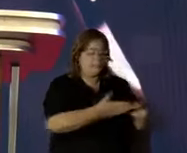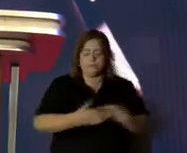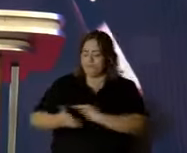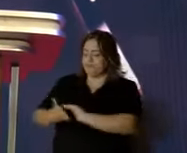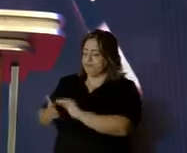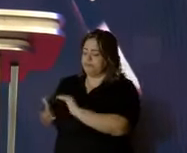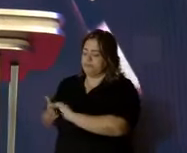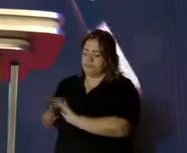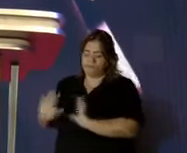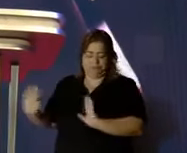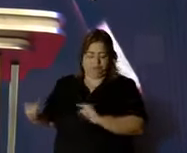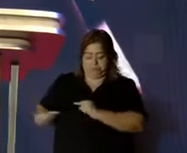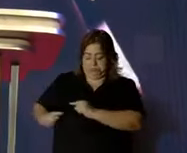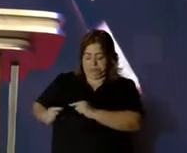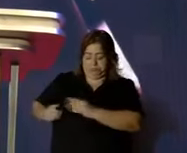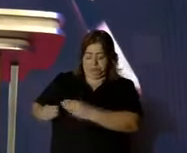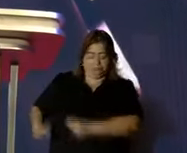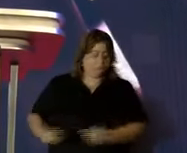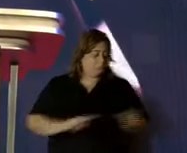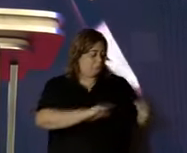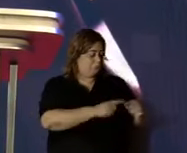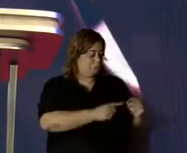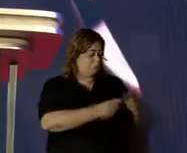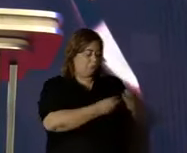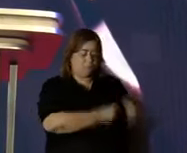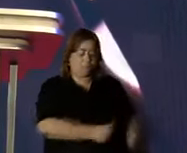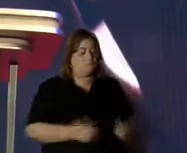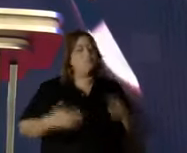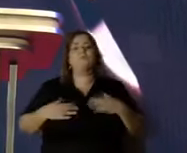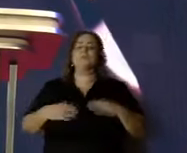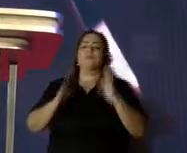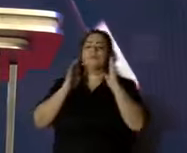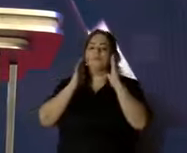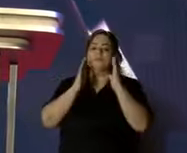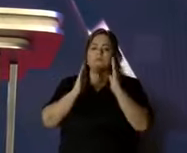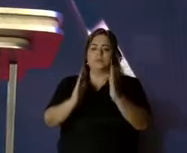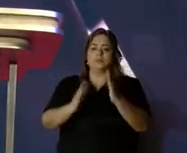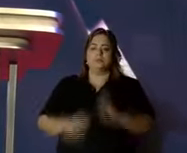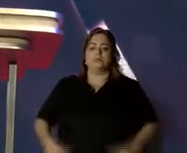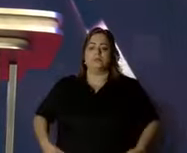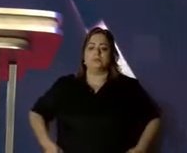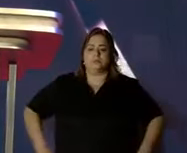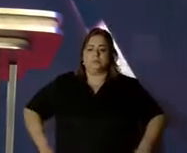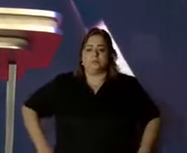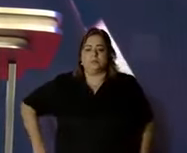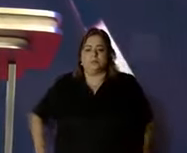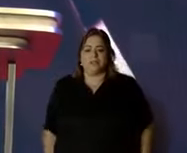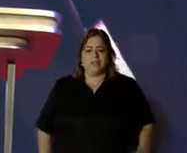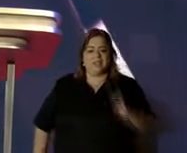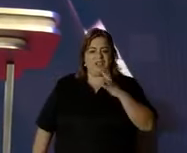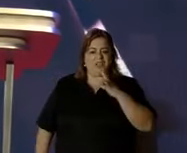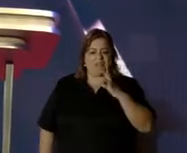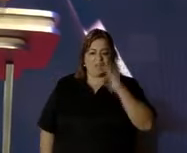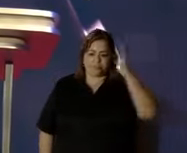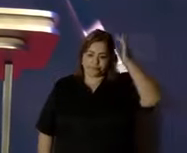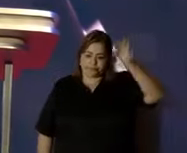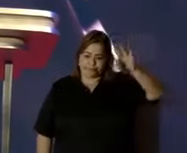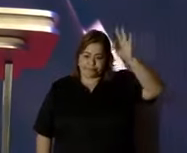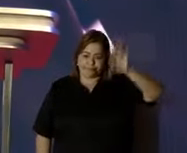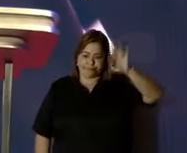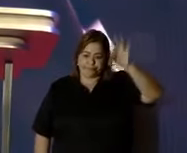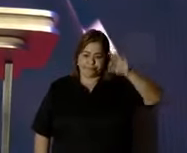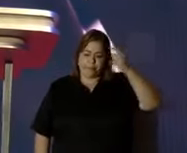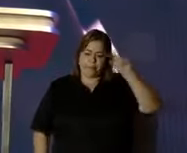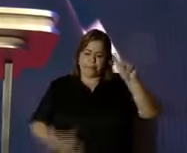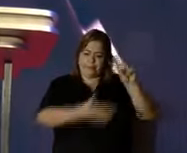Y no me quedan dedos ya de tanto que son. Voy a perder yo el tiempo en un culto para hablar de aquel. Bueno, yo hablo de